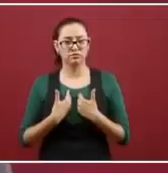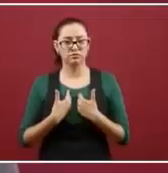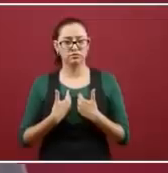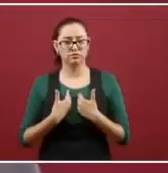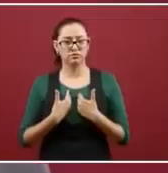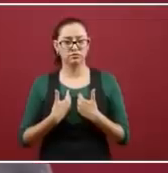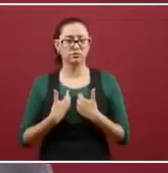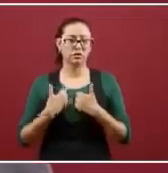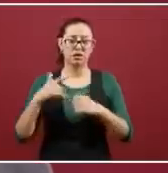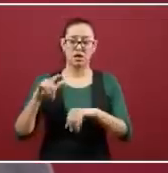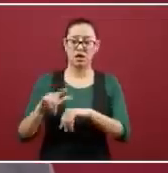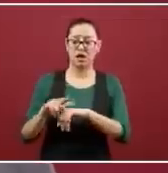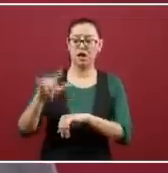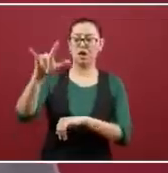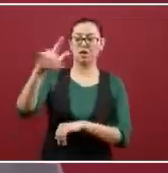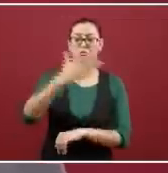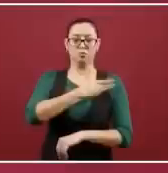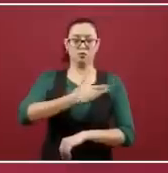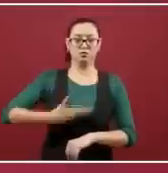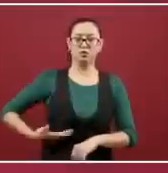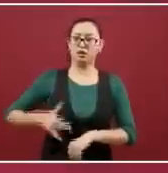llamado avión presidencial,